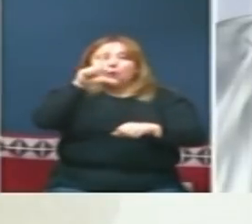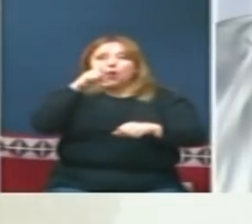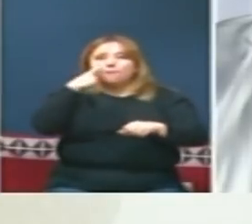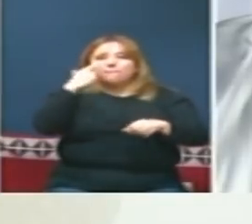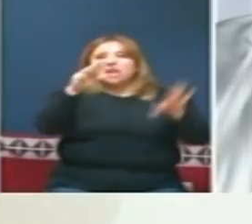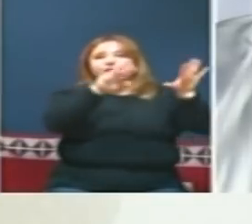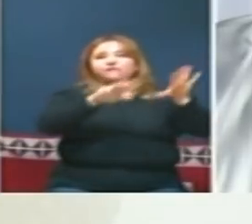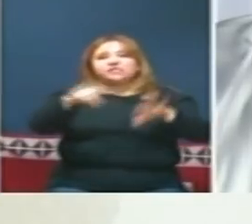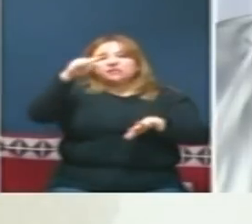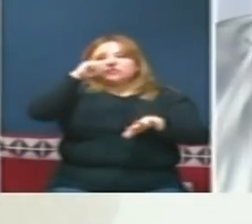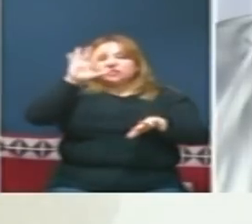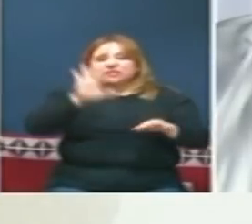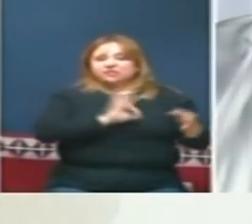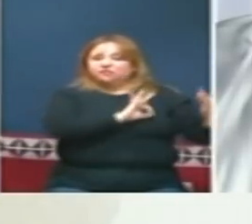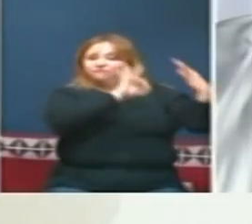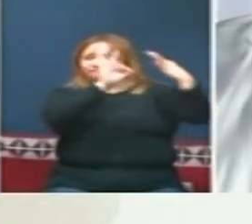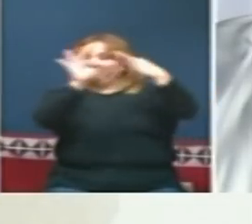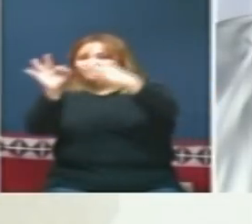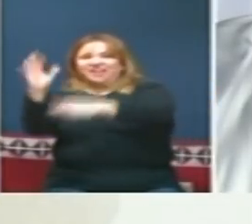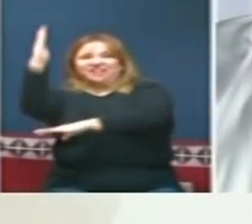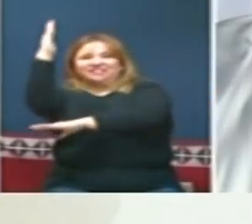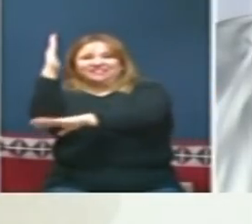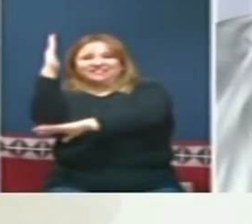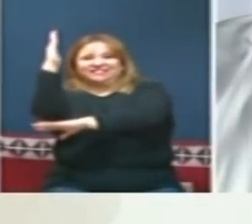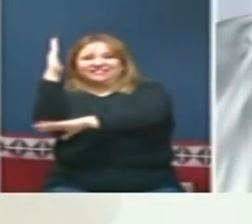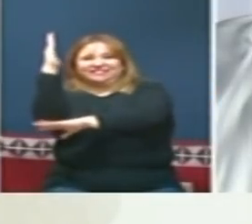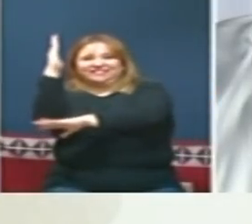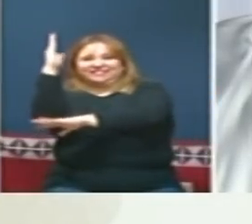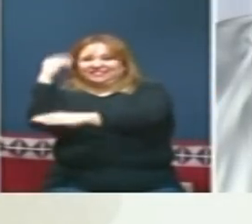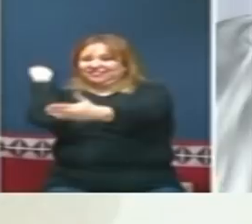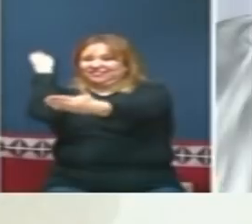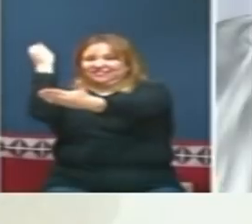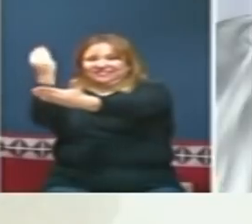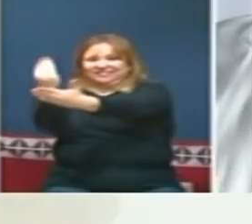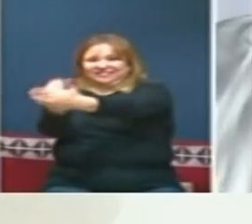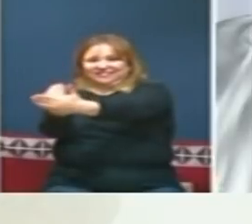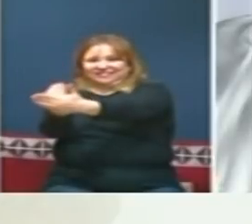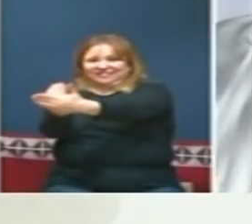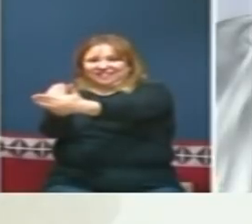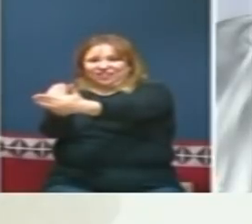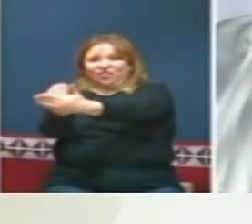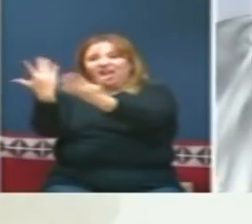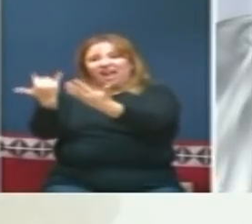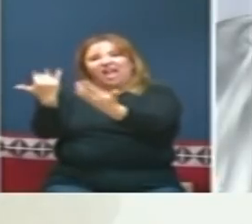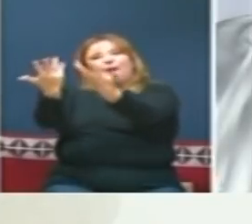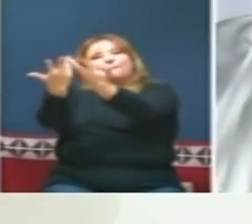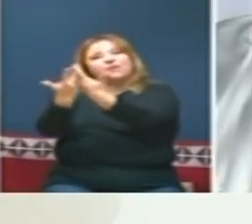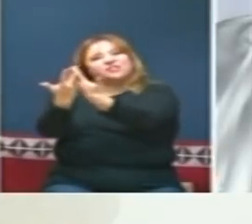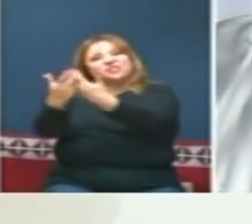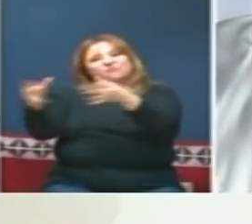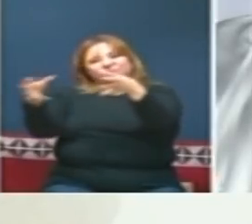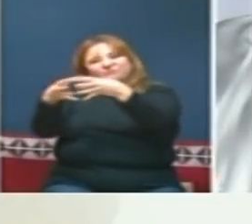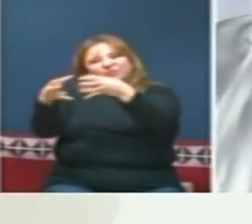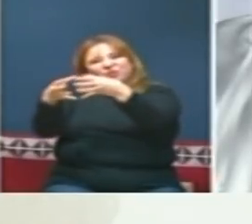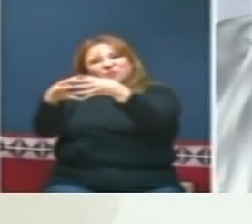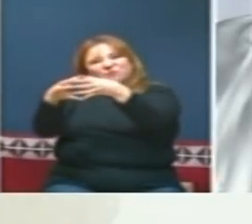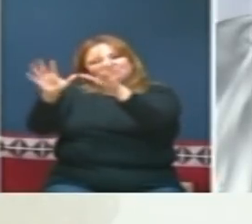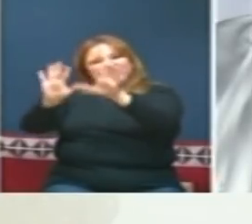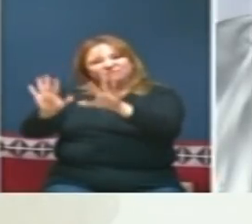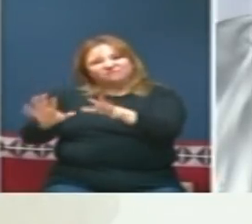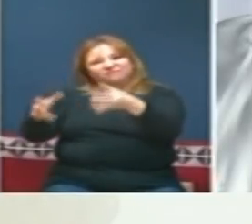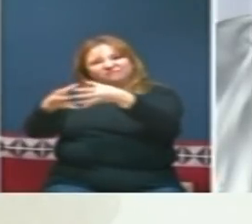1975 fue a Chamical, diócesis de La Rioja, porque había un proyecto para formar allí